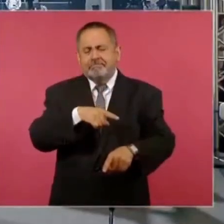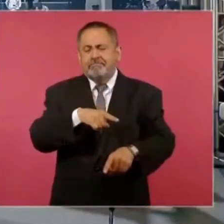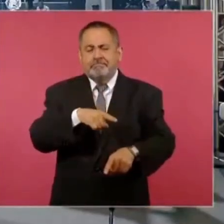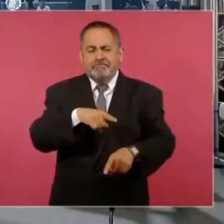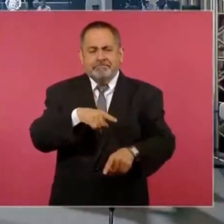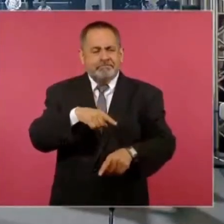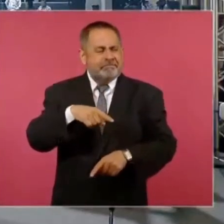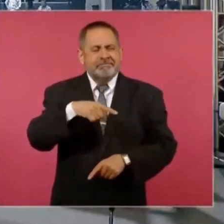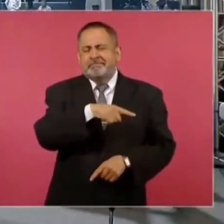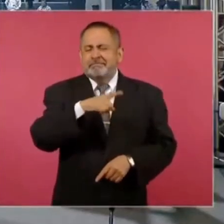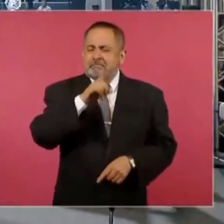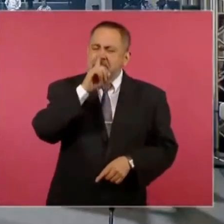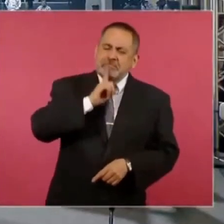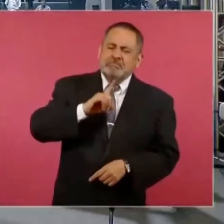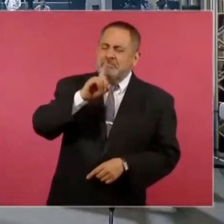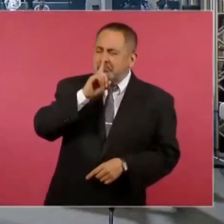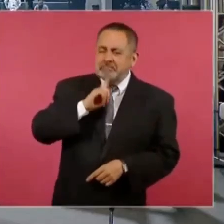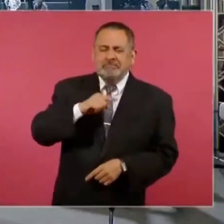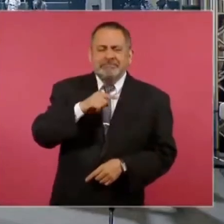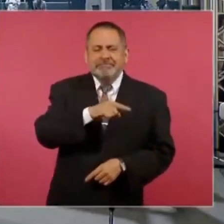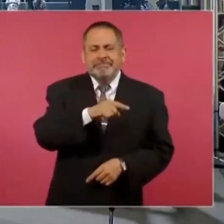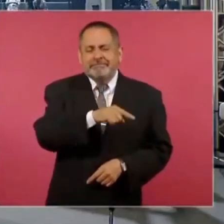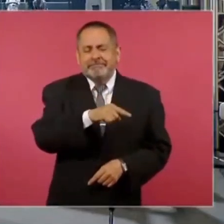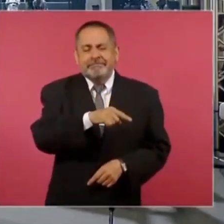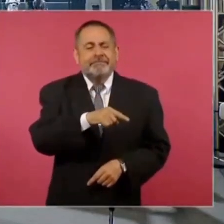Que miente,